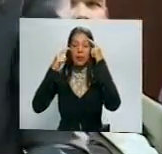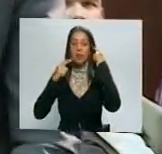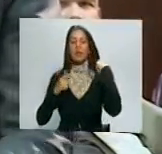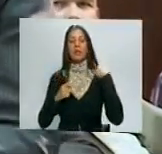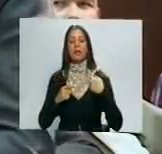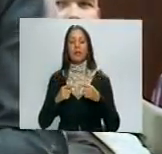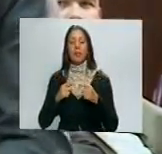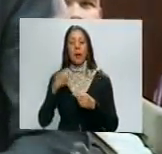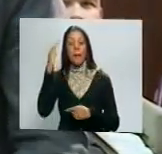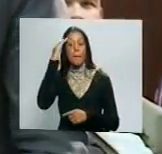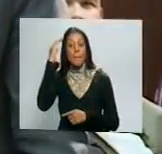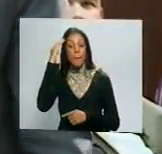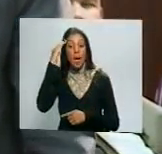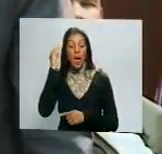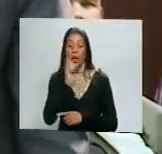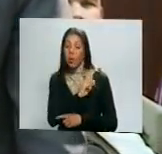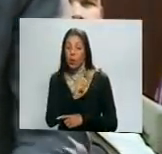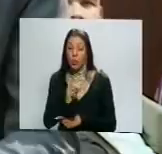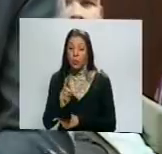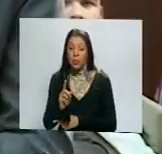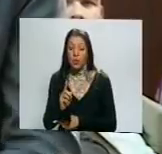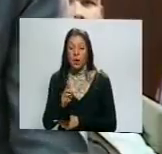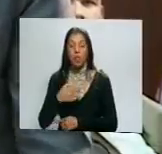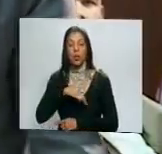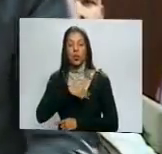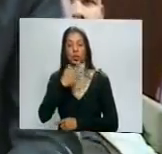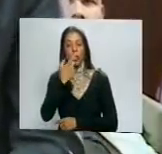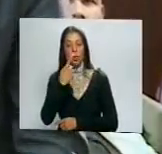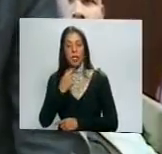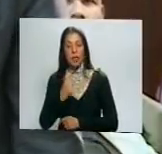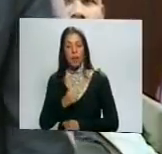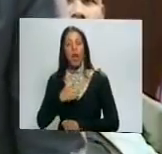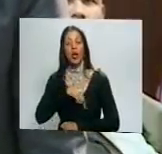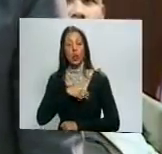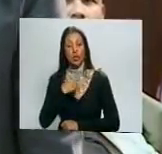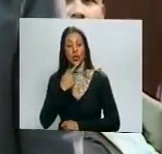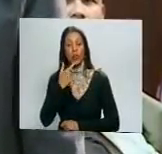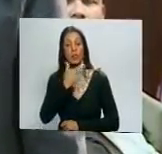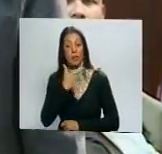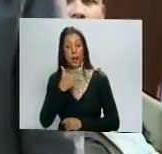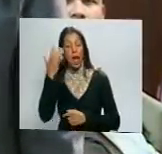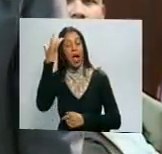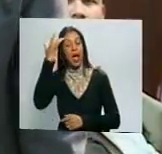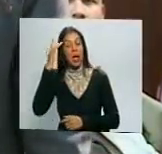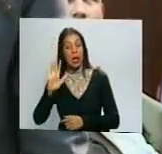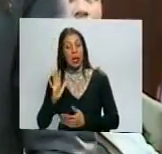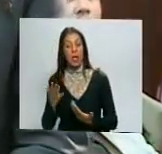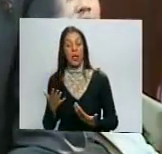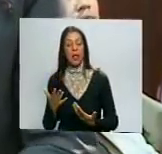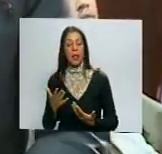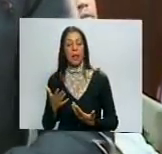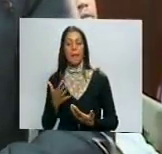de que efectivamente nosotros y nosotras creemos que